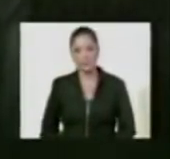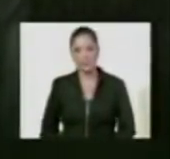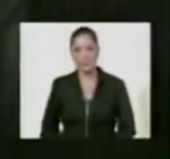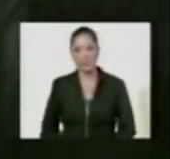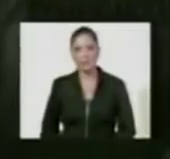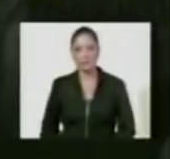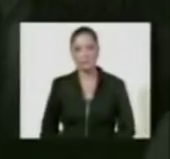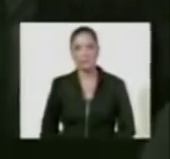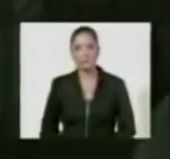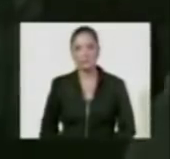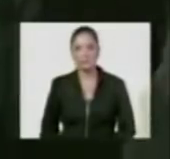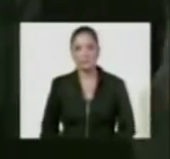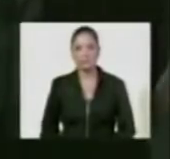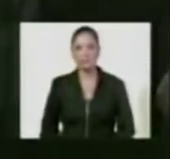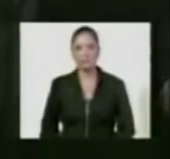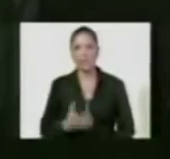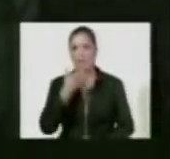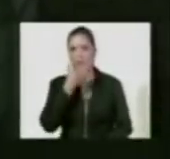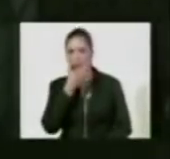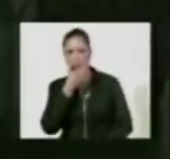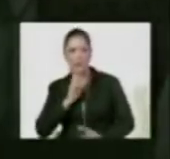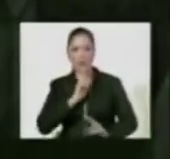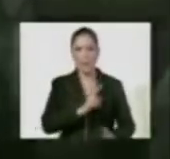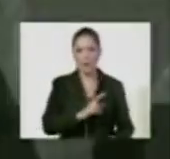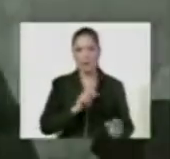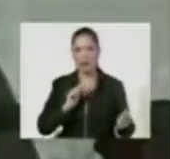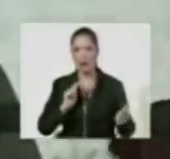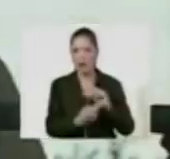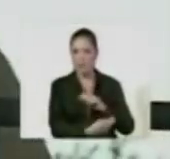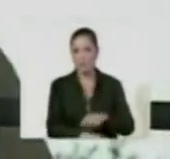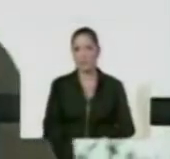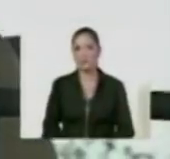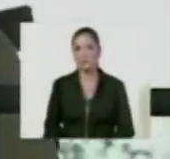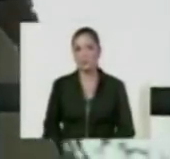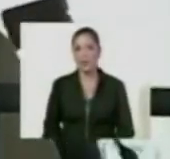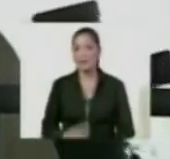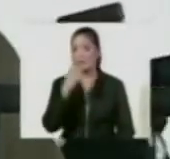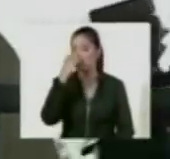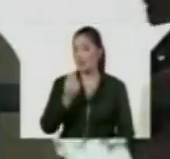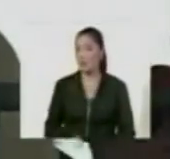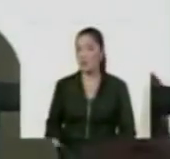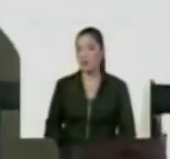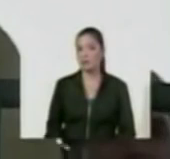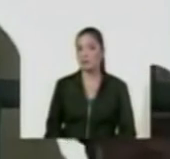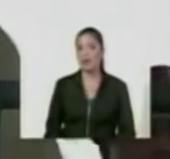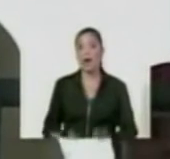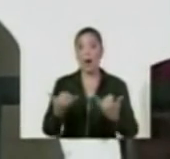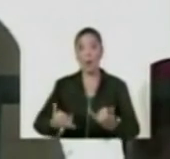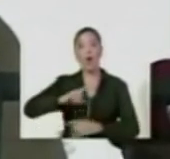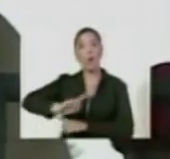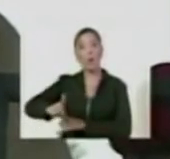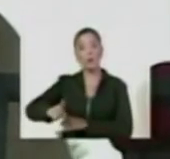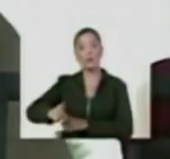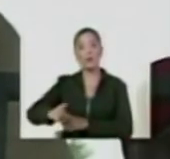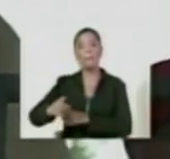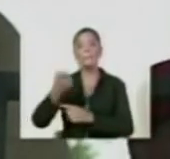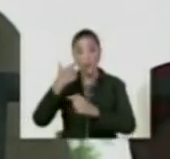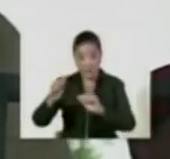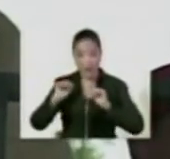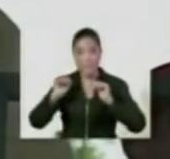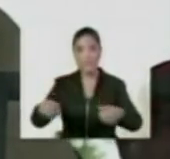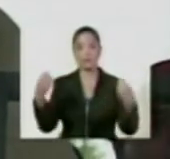Adelante, Zamora, para Zamora 1, cambio. Zamora, te doy la orden entonces para que des inicio